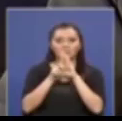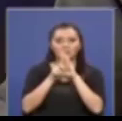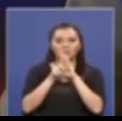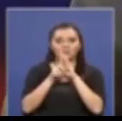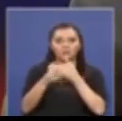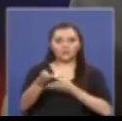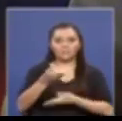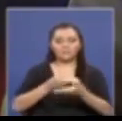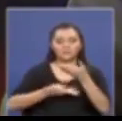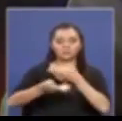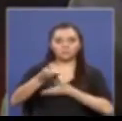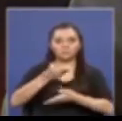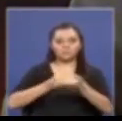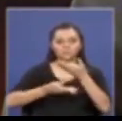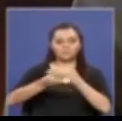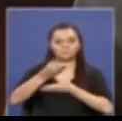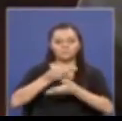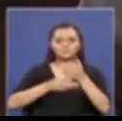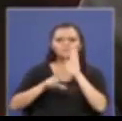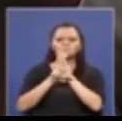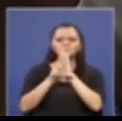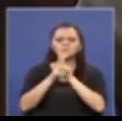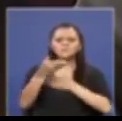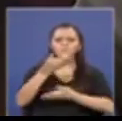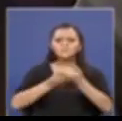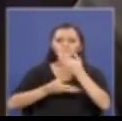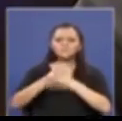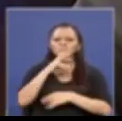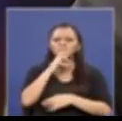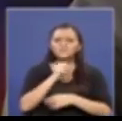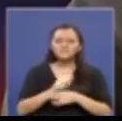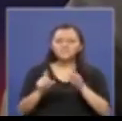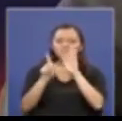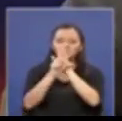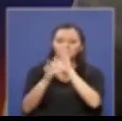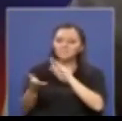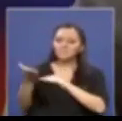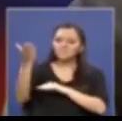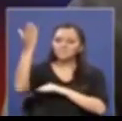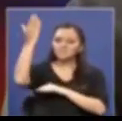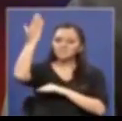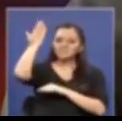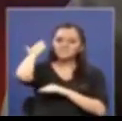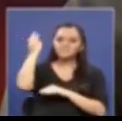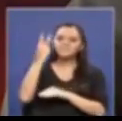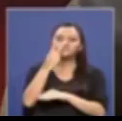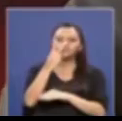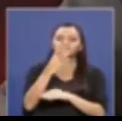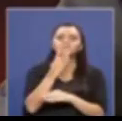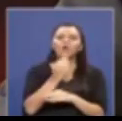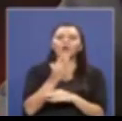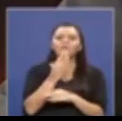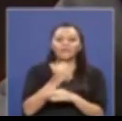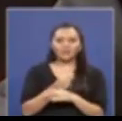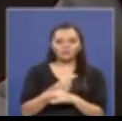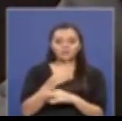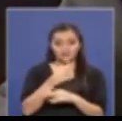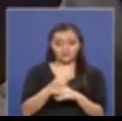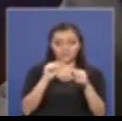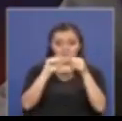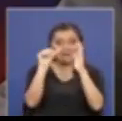importante. El código nuestro de la época de Luis Alfaro, aunque no lo creen. Todavía hay cosas como archivar telegramas en la ley. Entonces